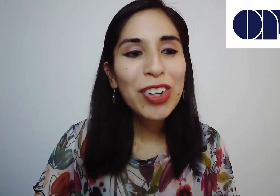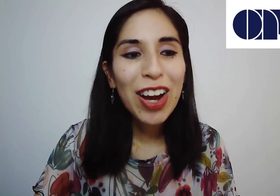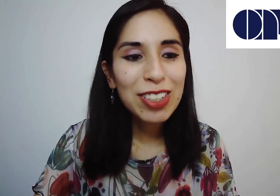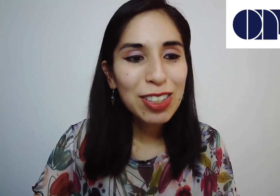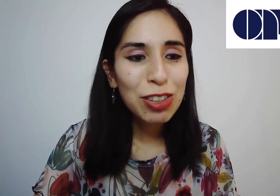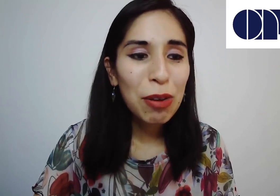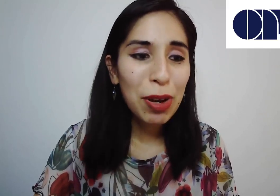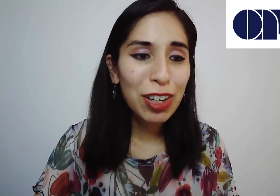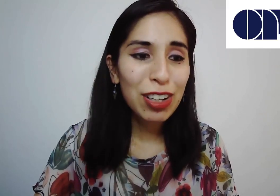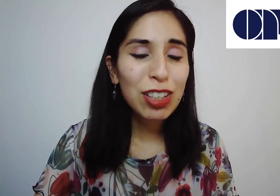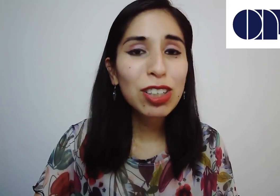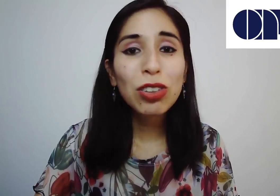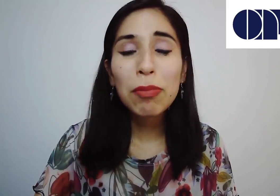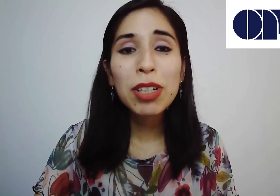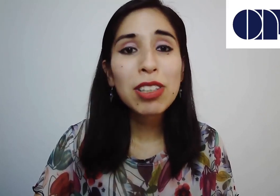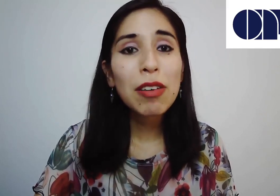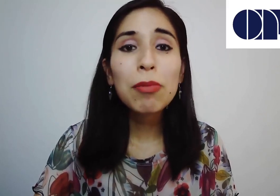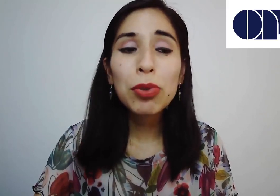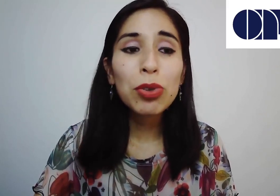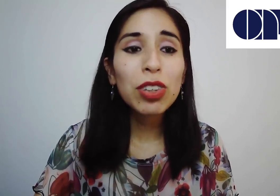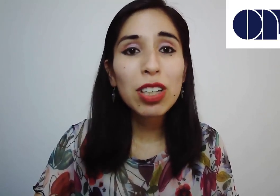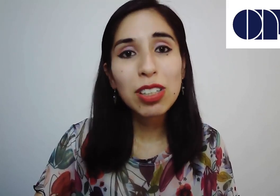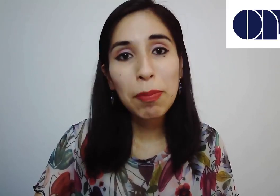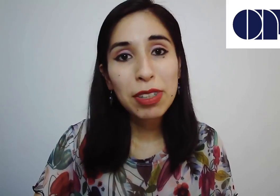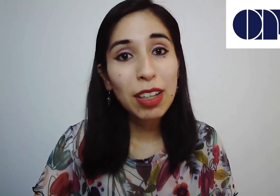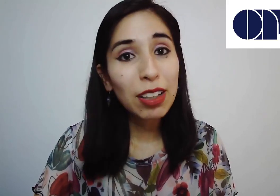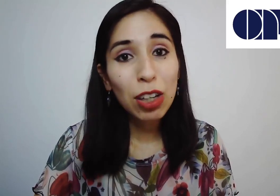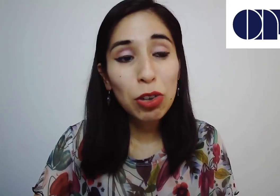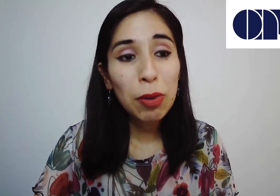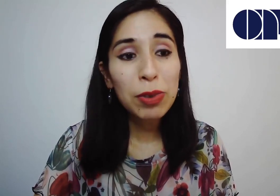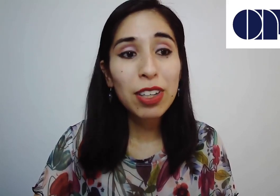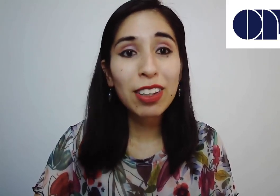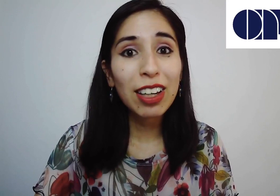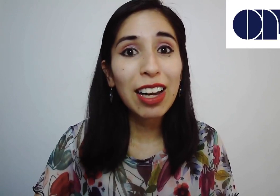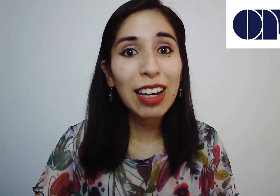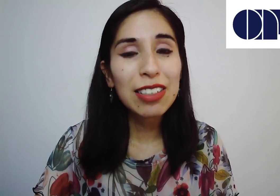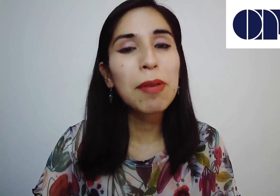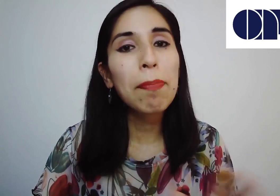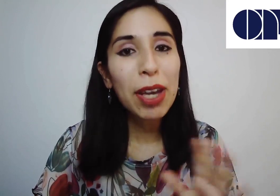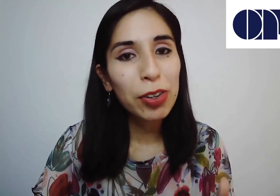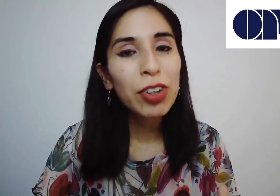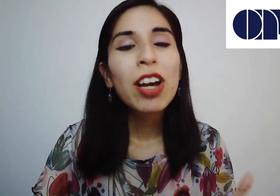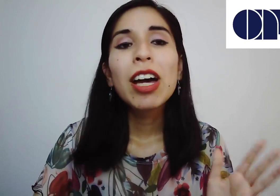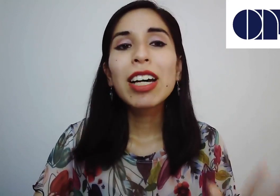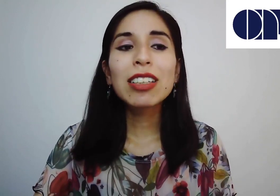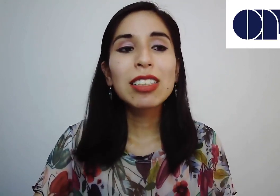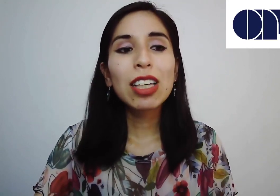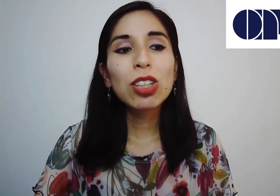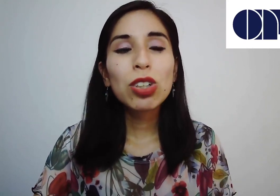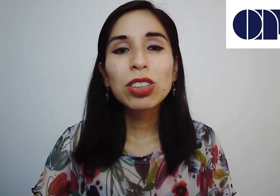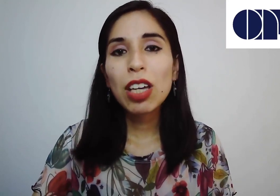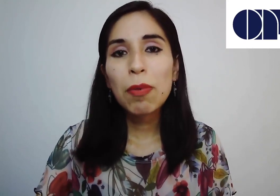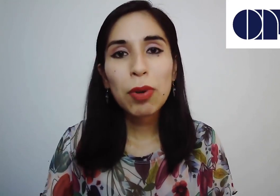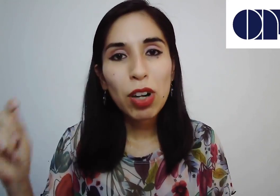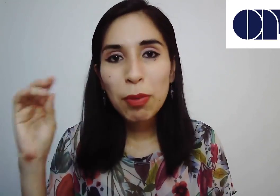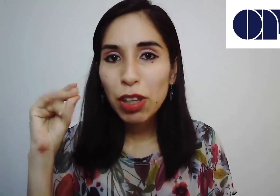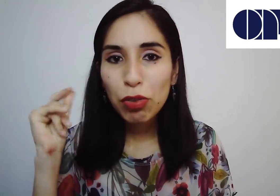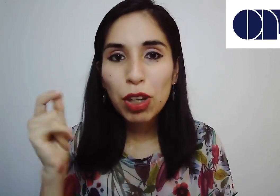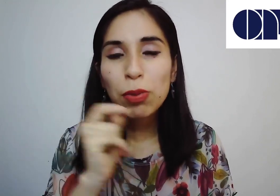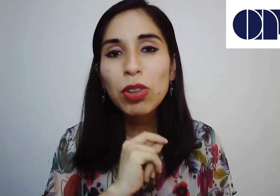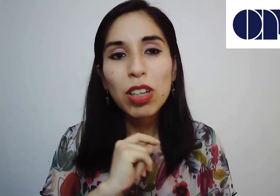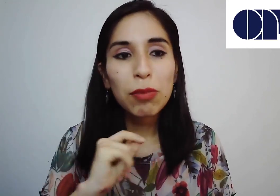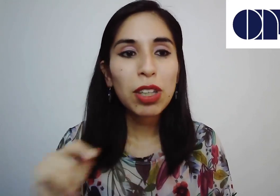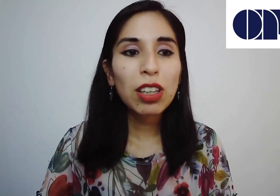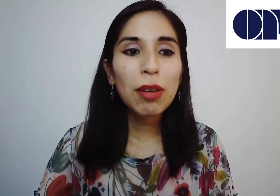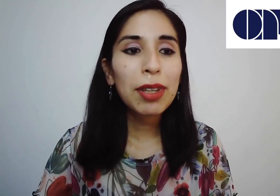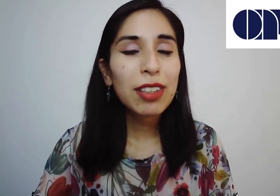gracias señora maria alice yo también estaba muy triste pensé que ya no íbamos a tener la clase pero gracias a dios el problema de